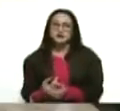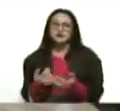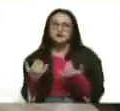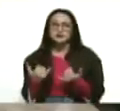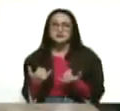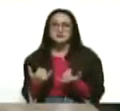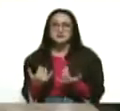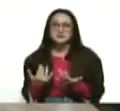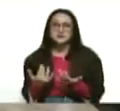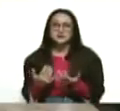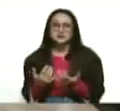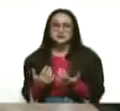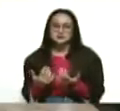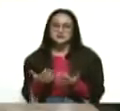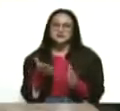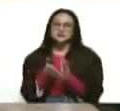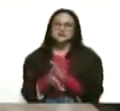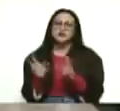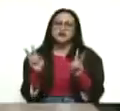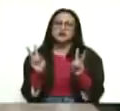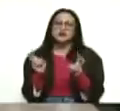ustedes. Sobre